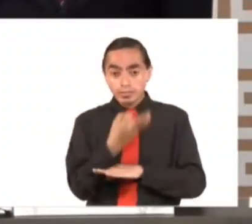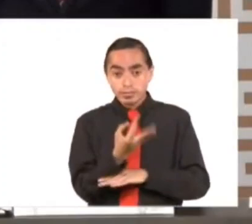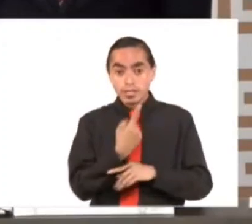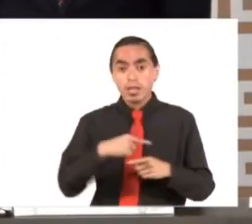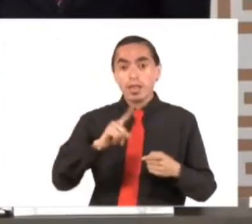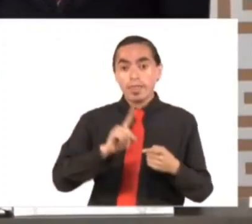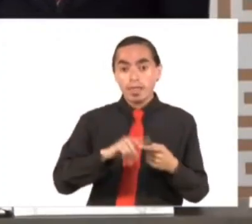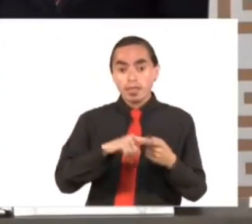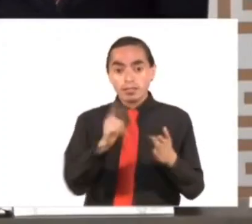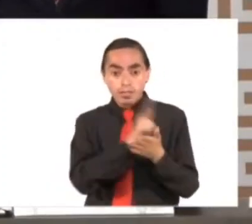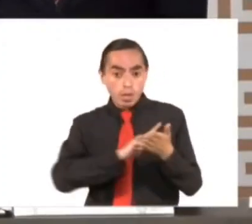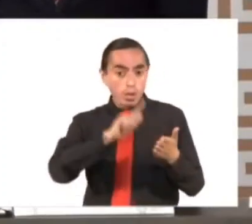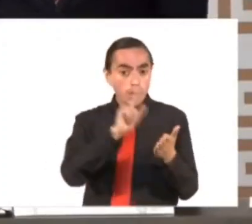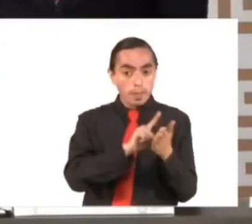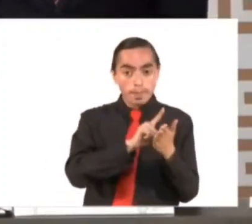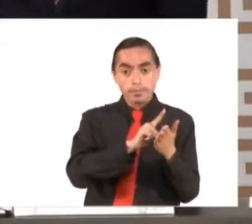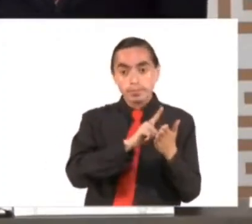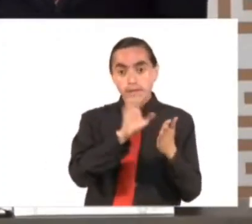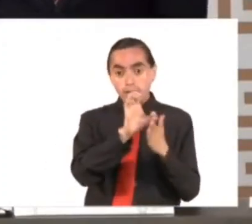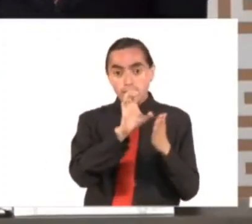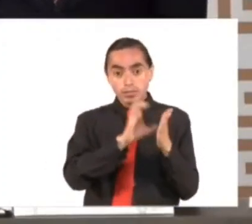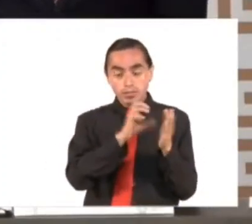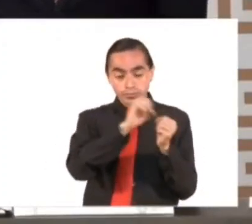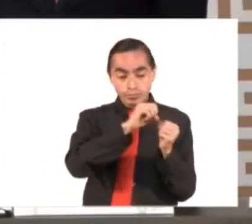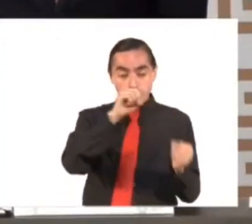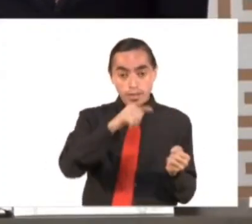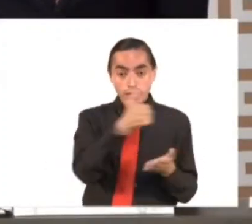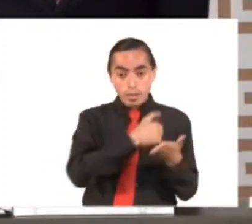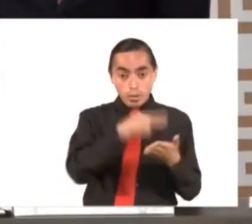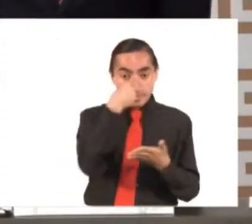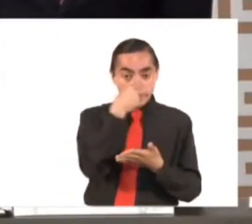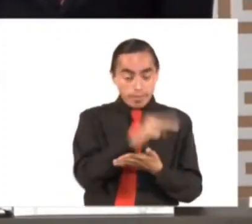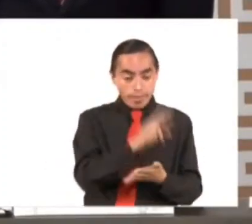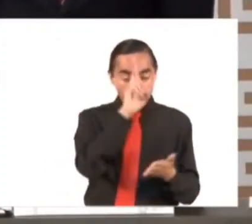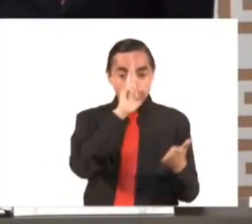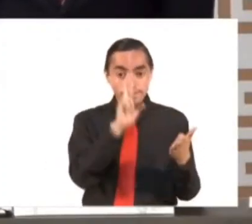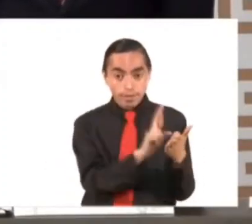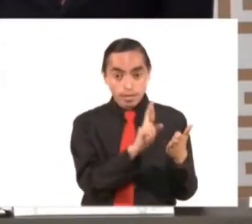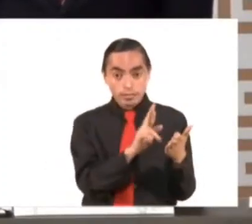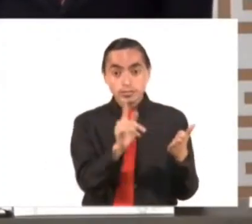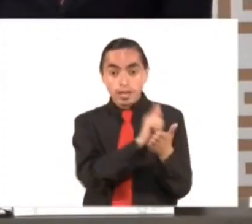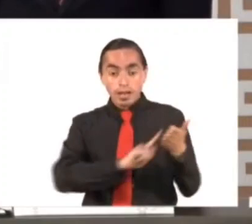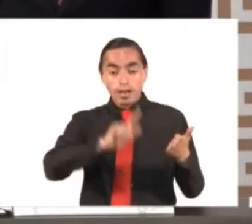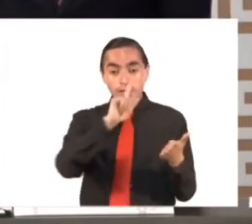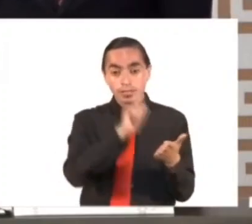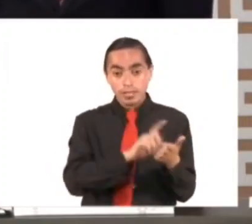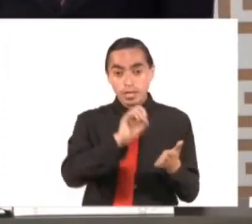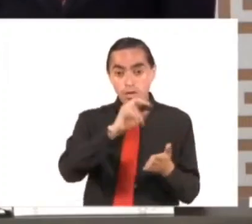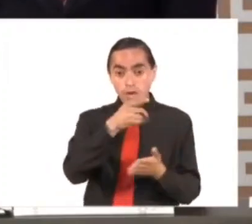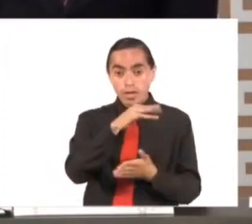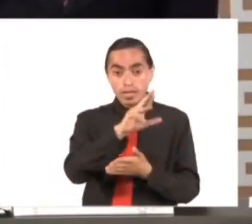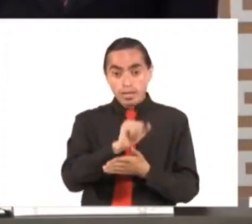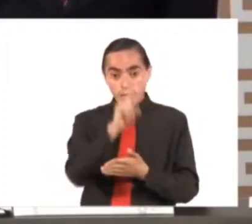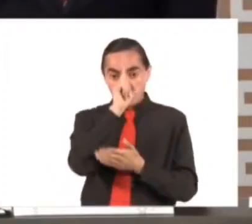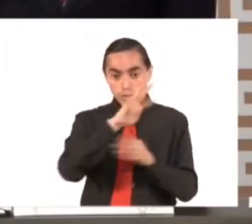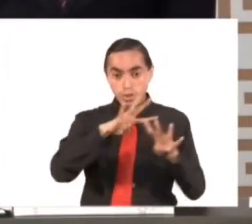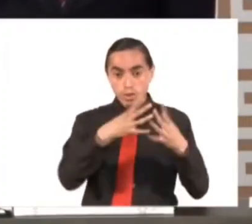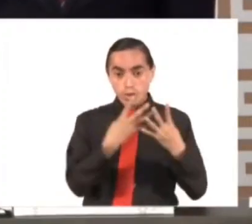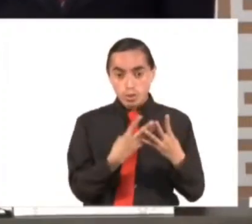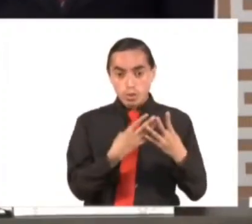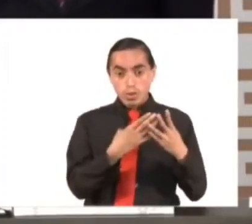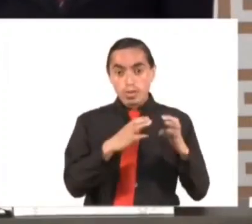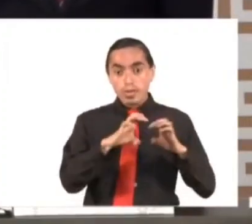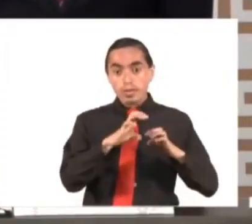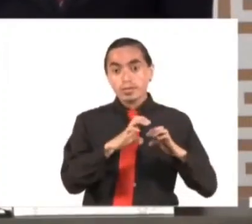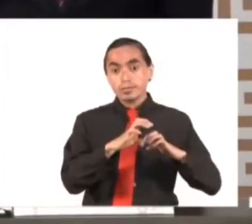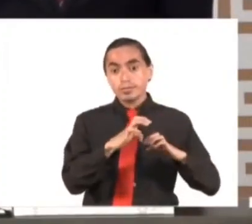la Constitución Política de la Ciudad de México, la Ley Orgánica del Consejo Económico, Social y Ambiental de la Ciudad